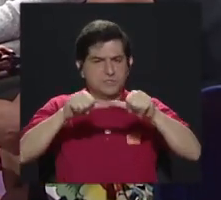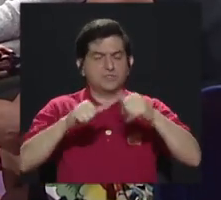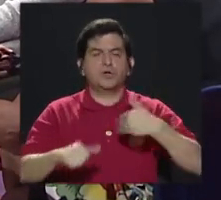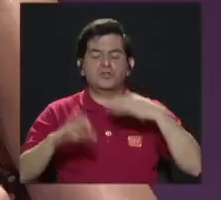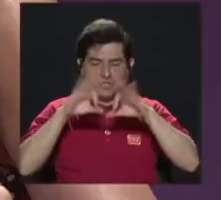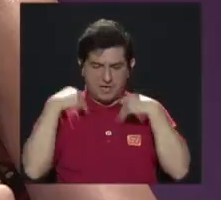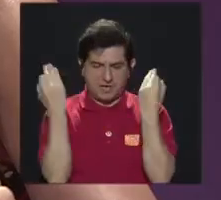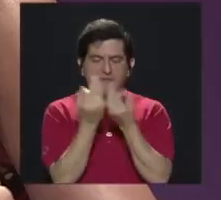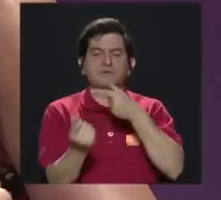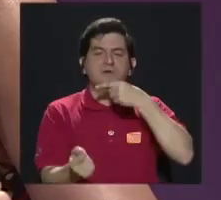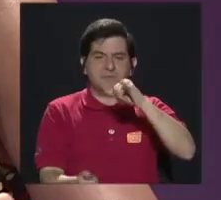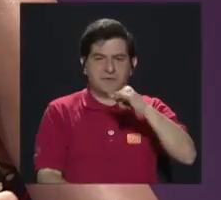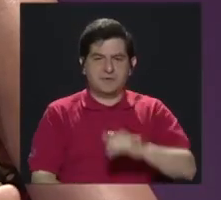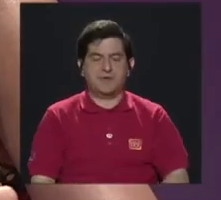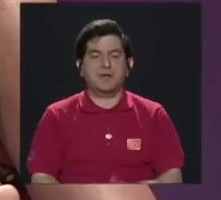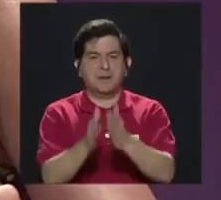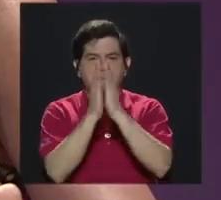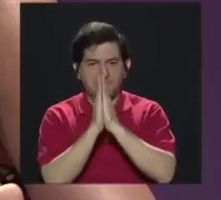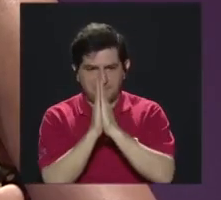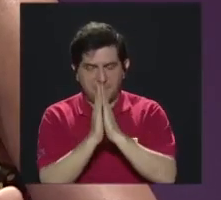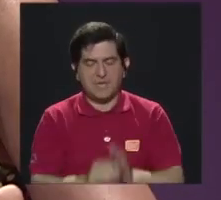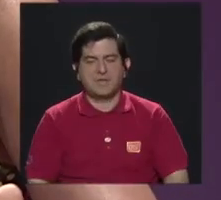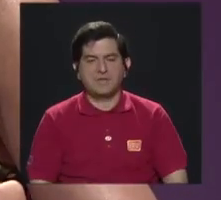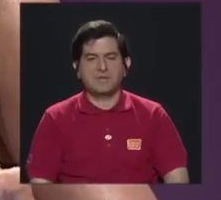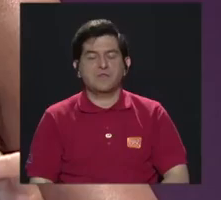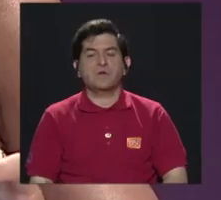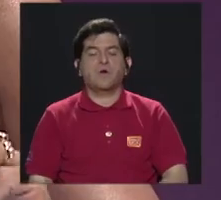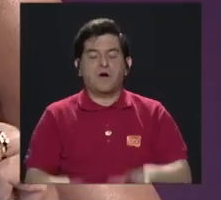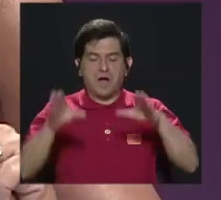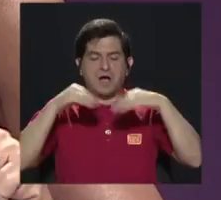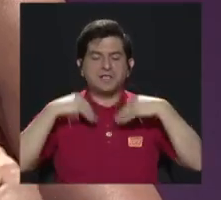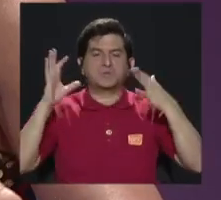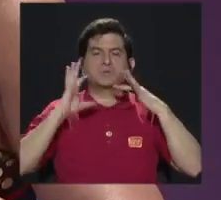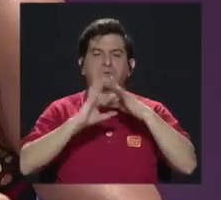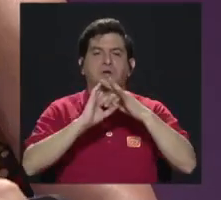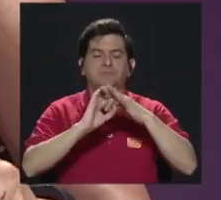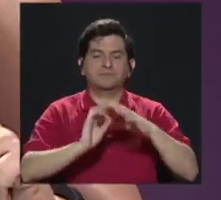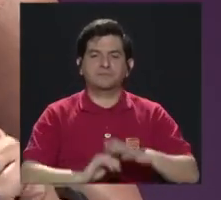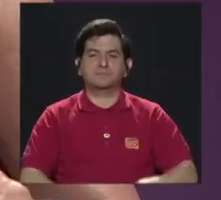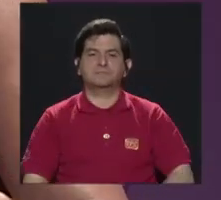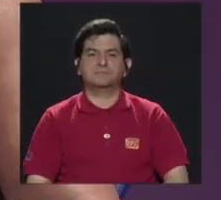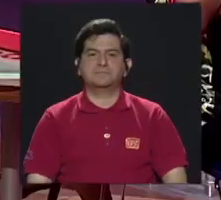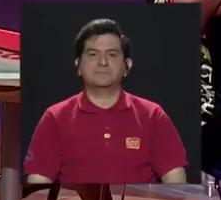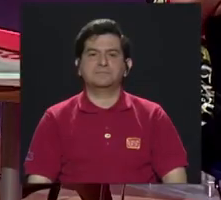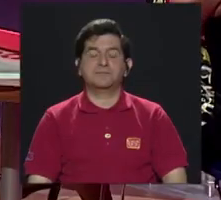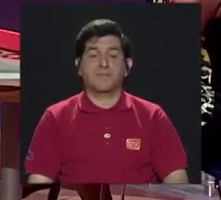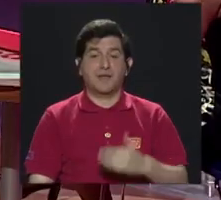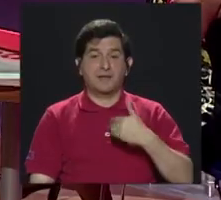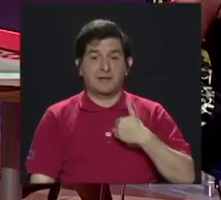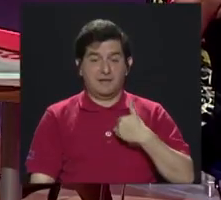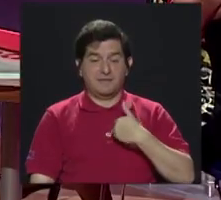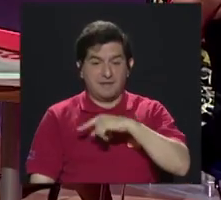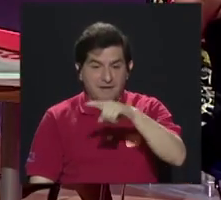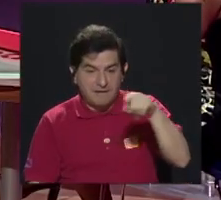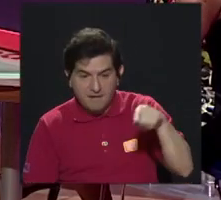un familiar gay que solicitó que se reconozca su unión. Bueno, tenemos estas preguntas